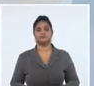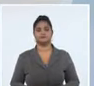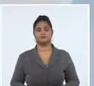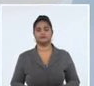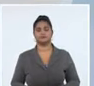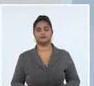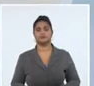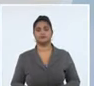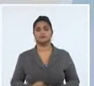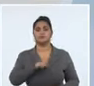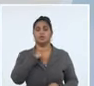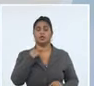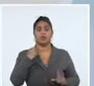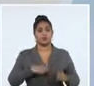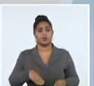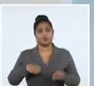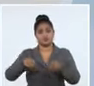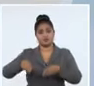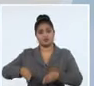se mantenga en